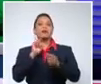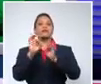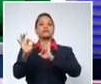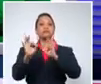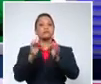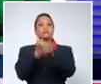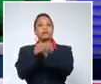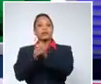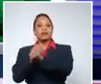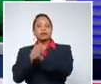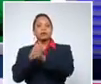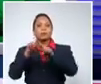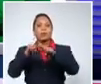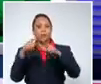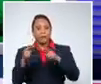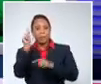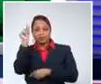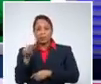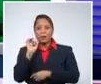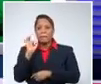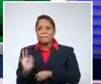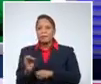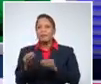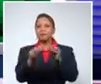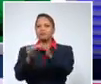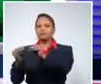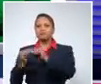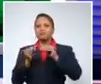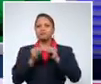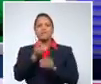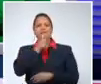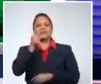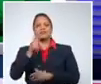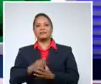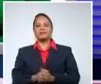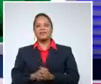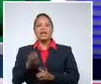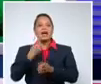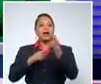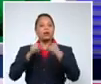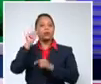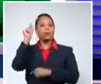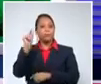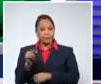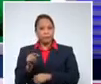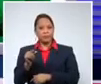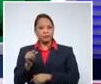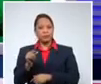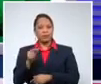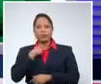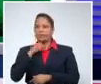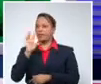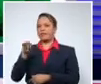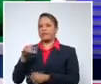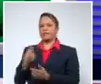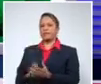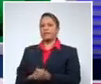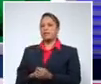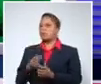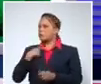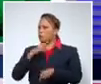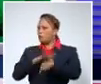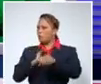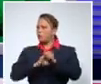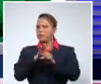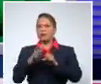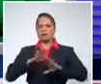reinfección con la misma. Y yo digo esto porque algunas personas te dicen, no, ya yo tuve la enfermedad, ya